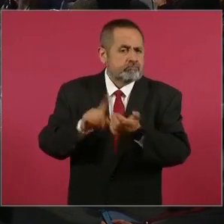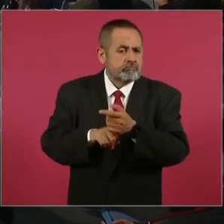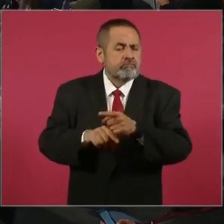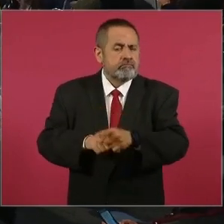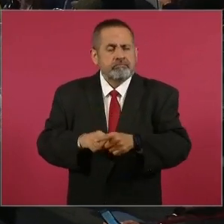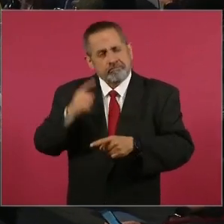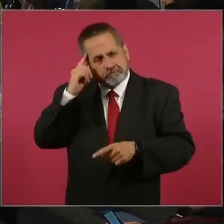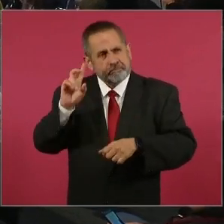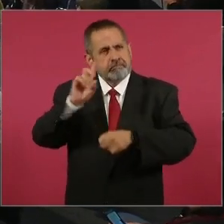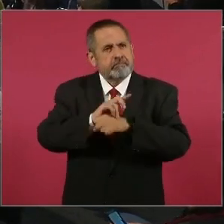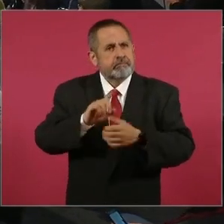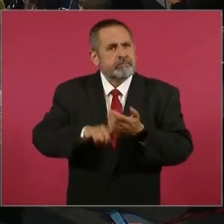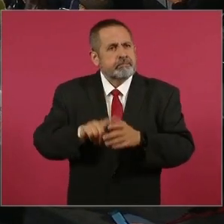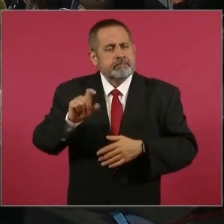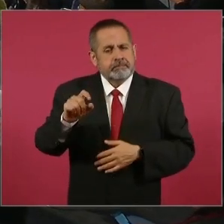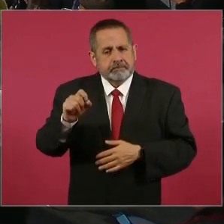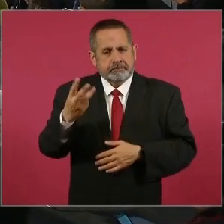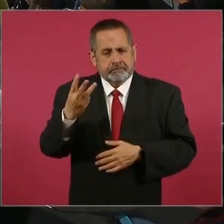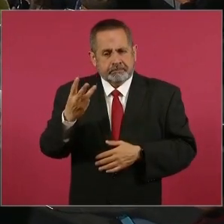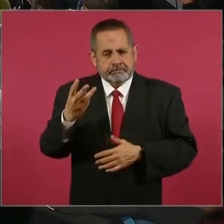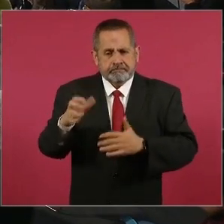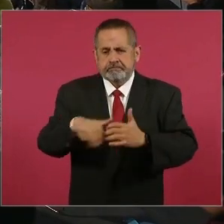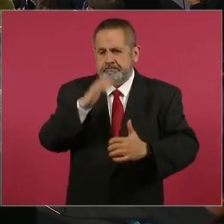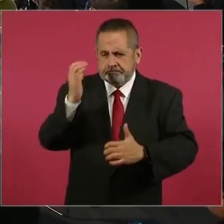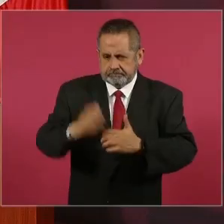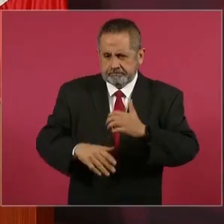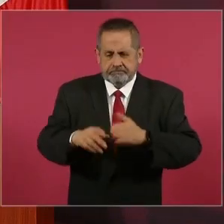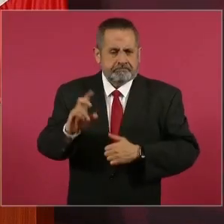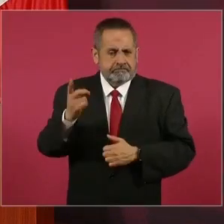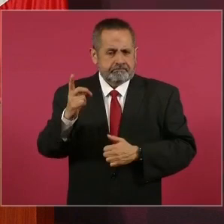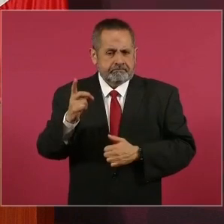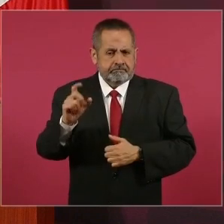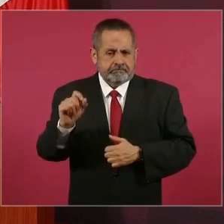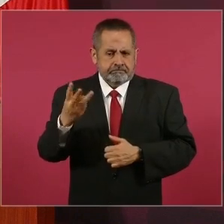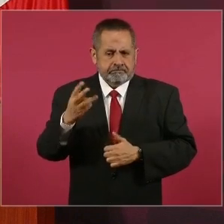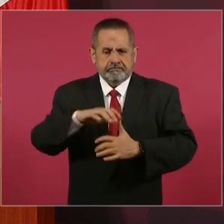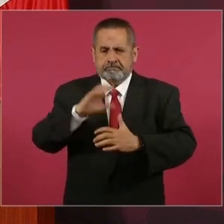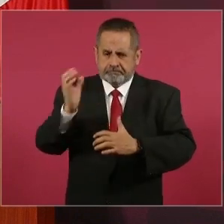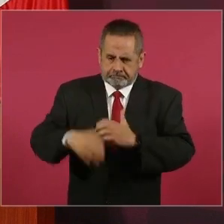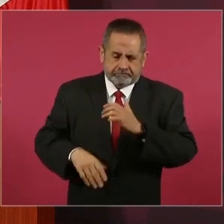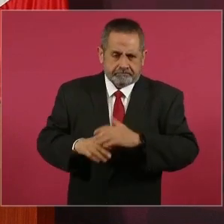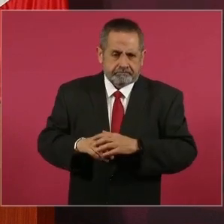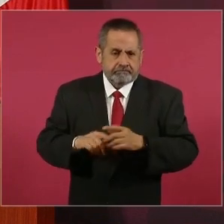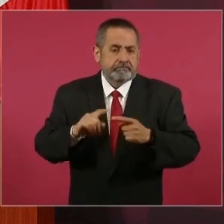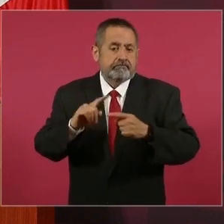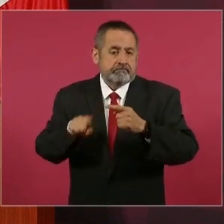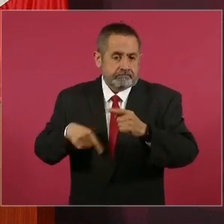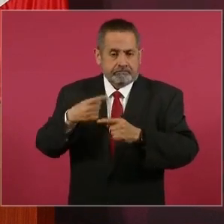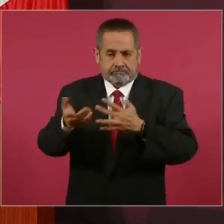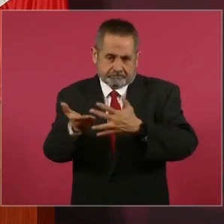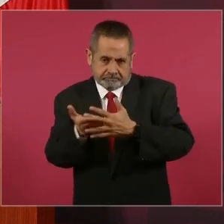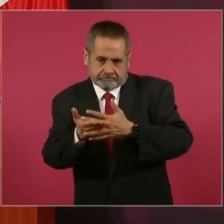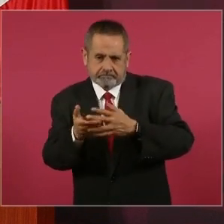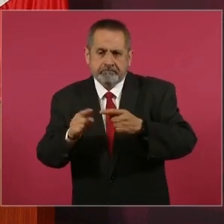como para el 23 de diciembre y la otra